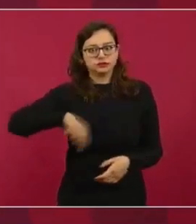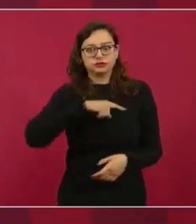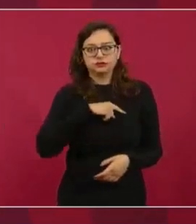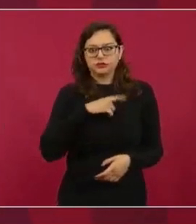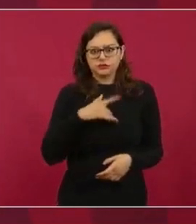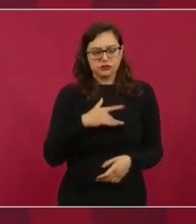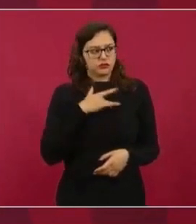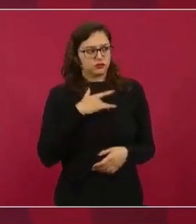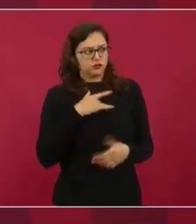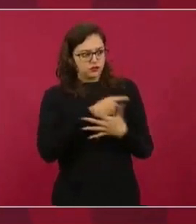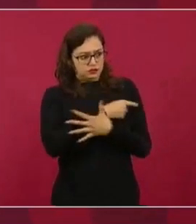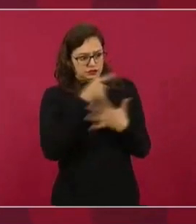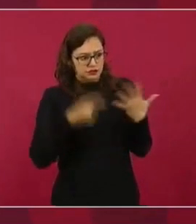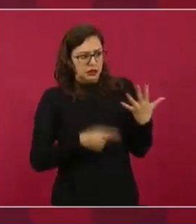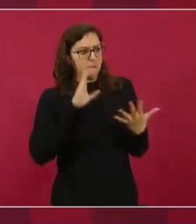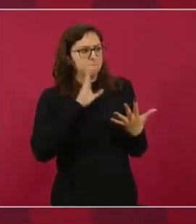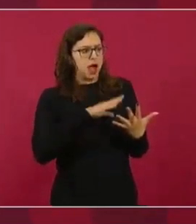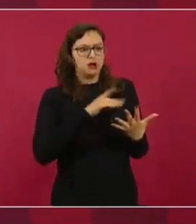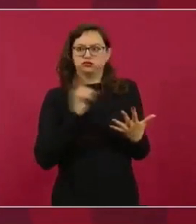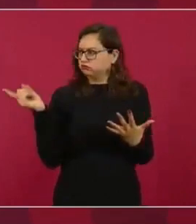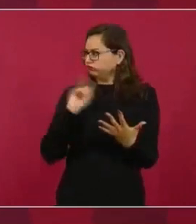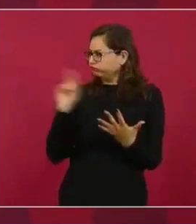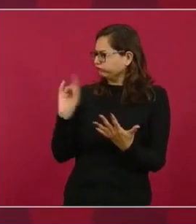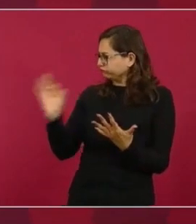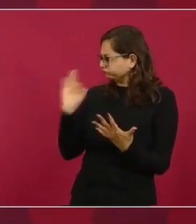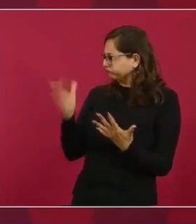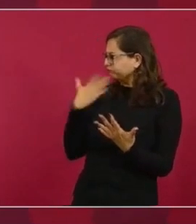es malo, para otros es bueno.